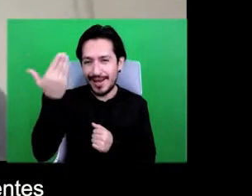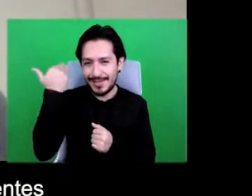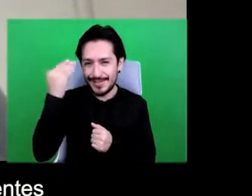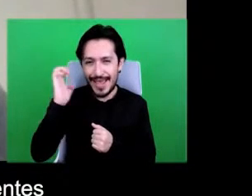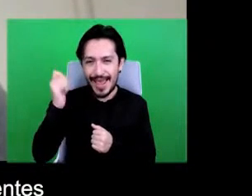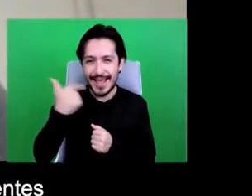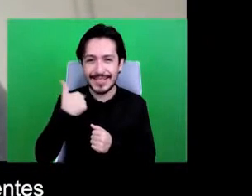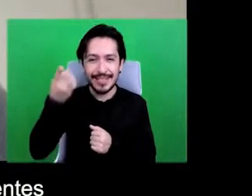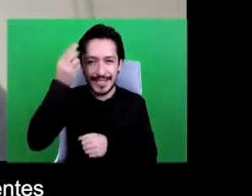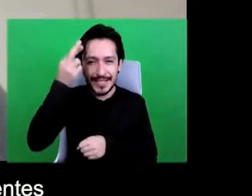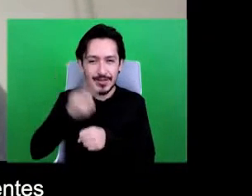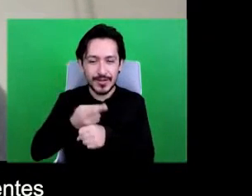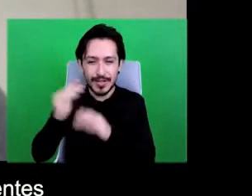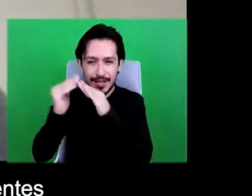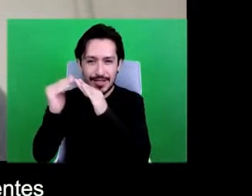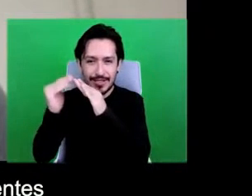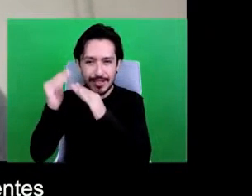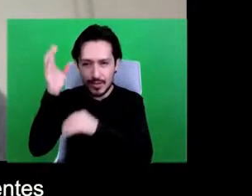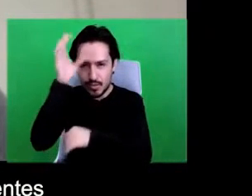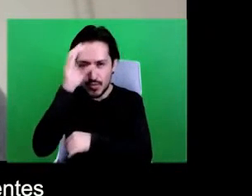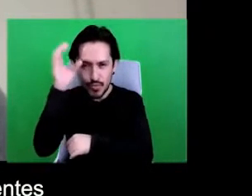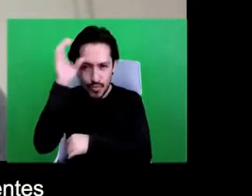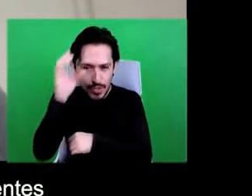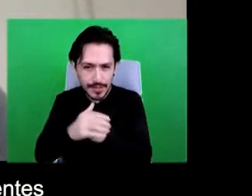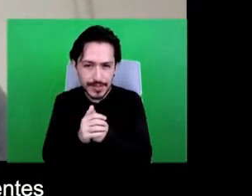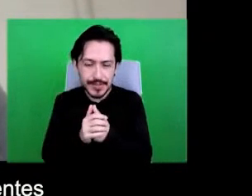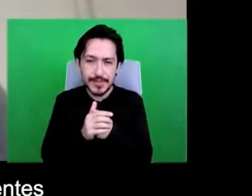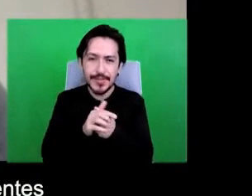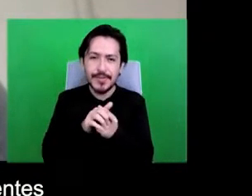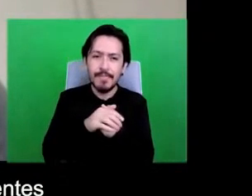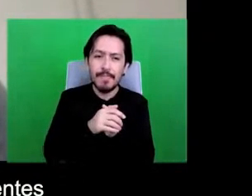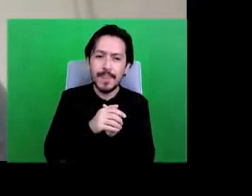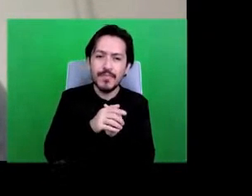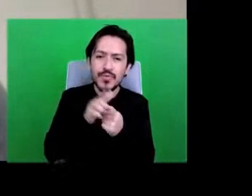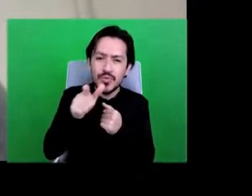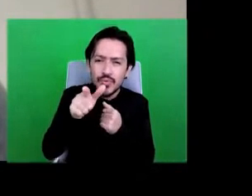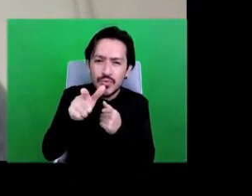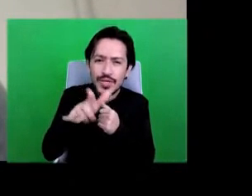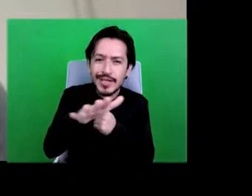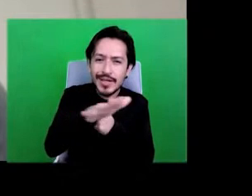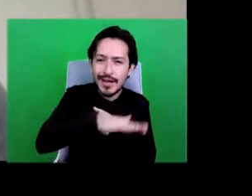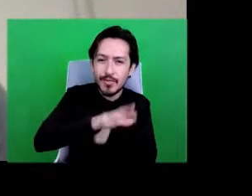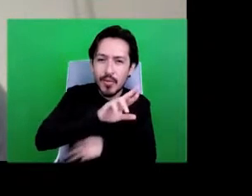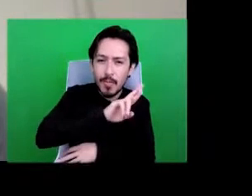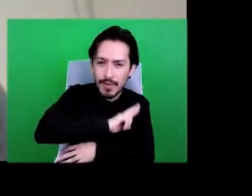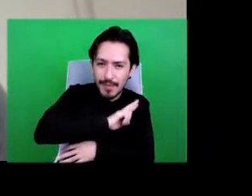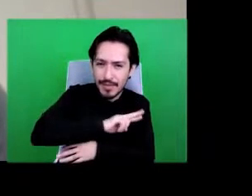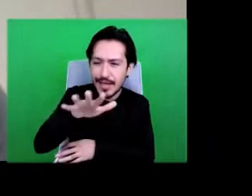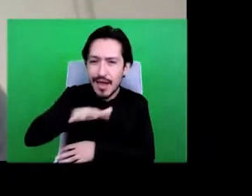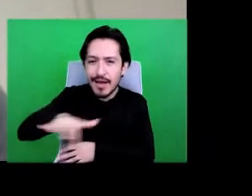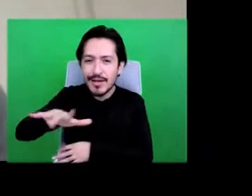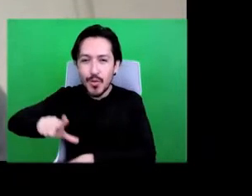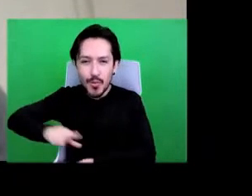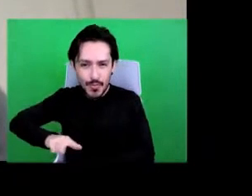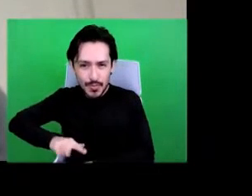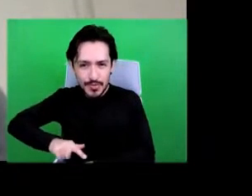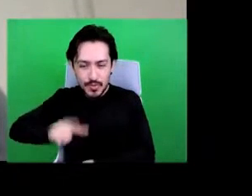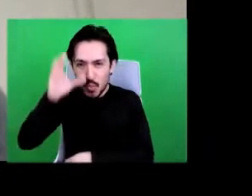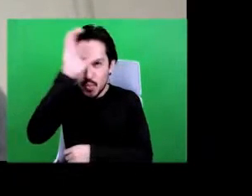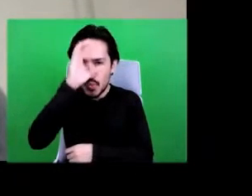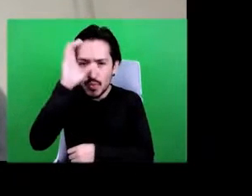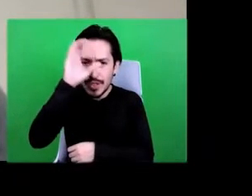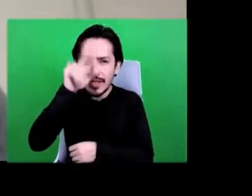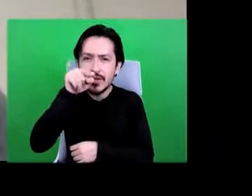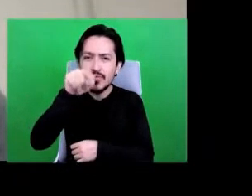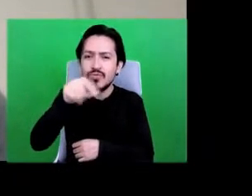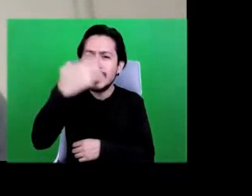diferentes administraciones, trabajando lo público, lo privado, ¿qué ha sido para ti este proceso de la generación de políticas